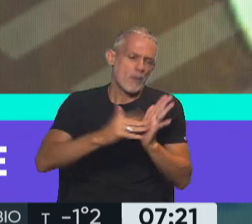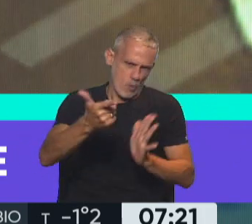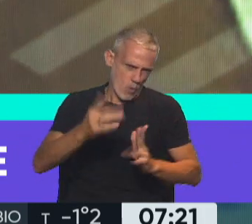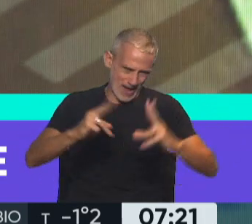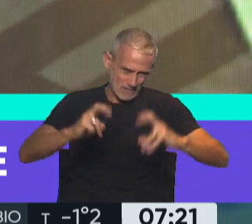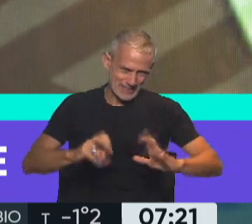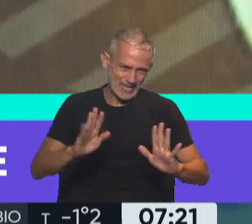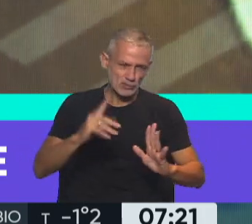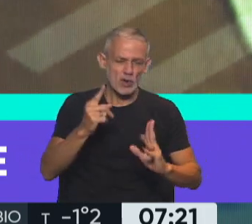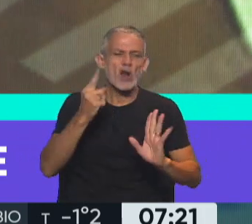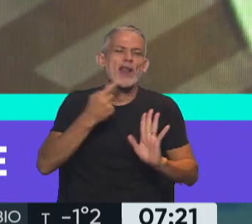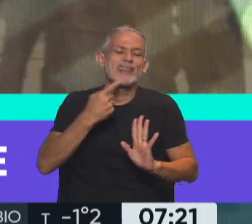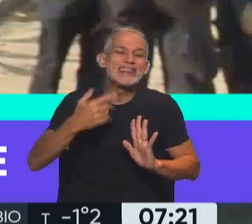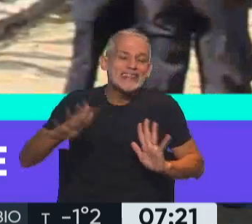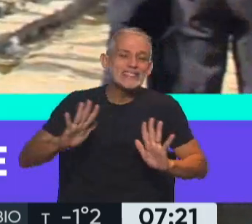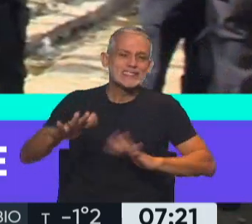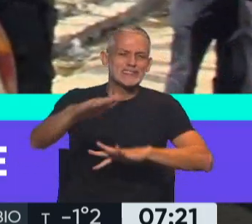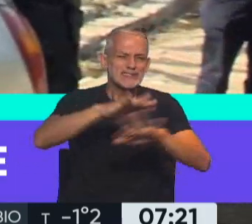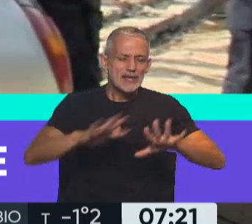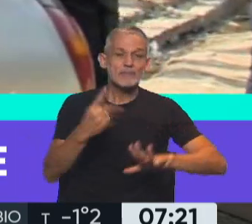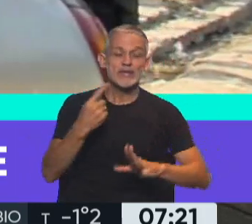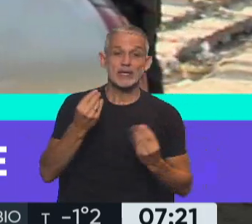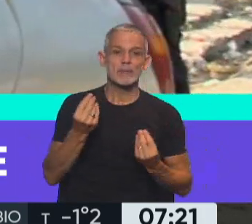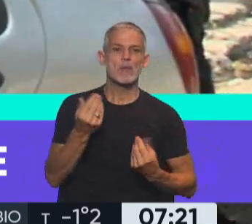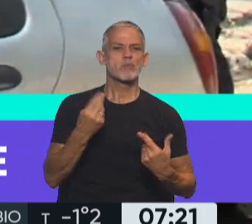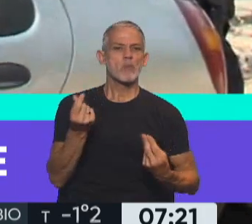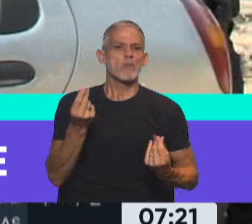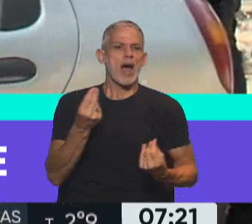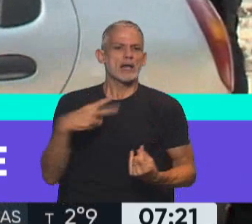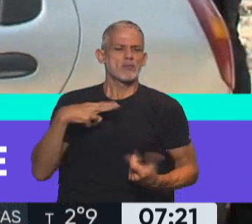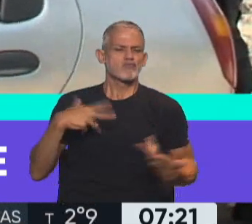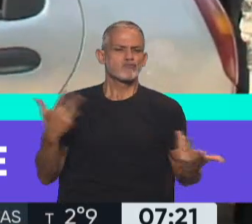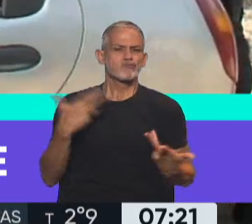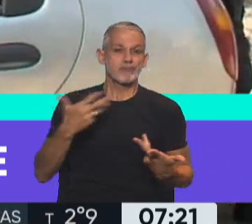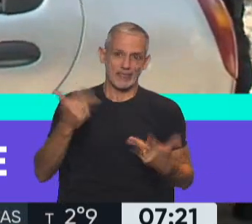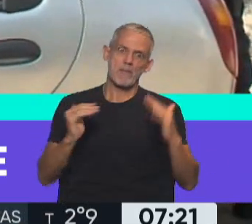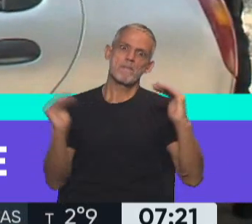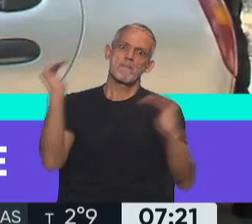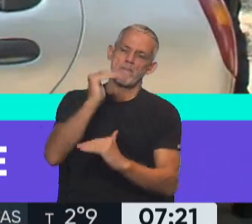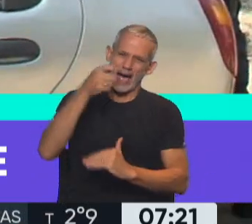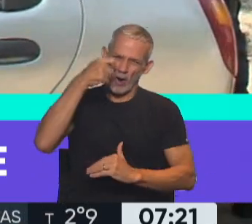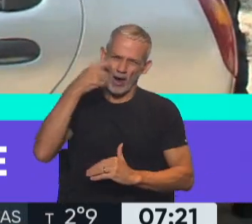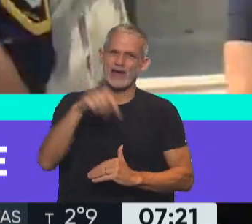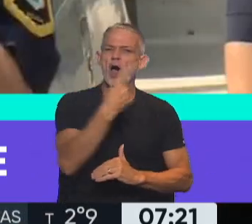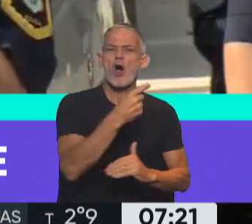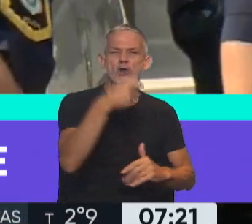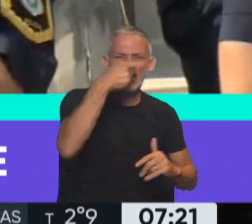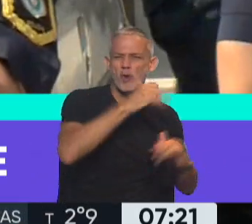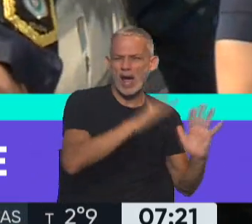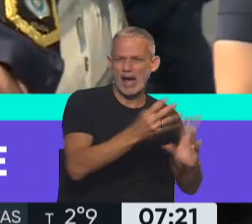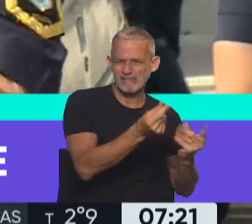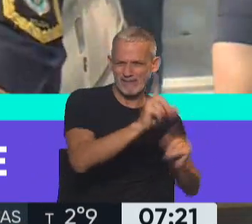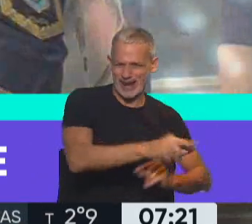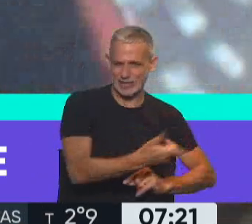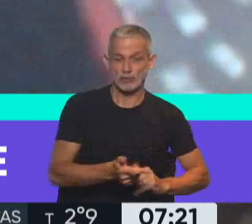pleno desarrollo, la investigación que ensayan es que el poder adquisitivo para comprar la cocaína debe ser más alto que para otras drogas. Vamos a